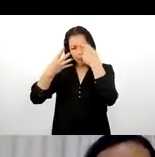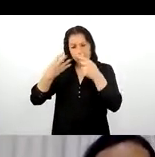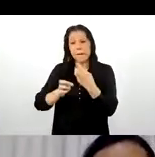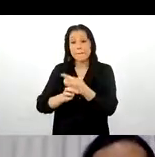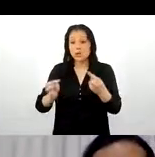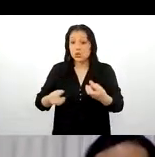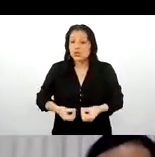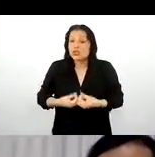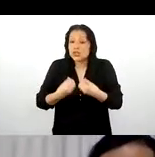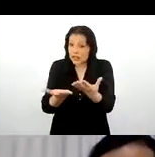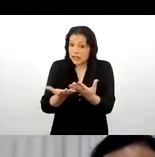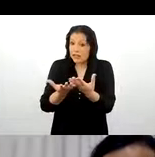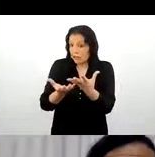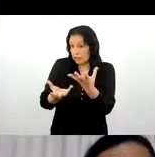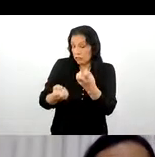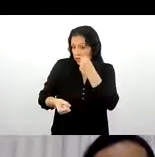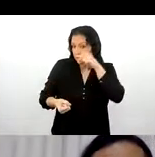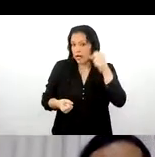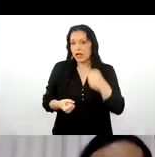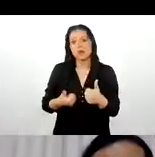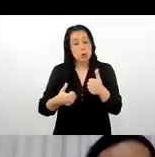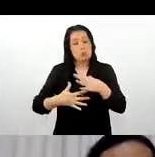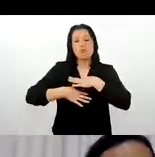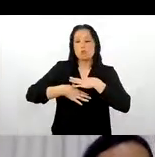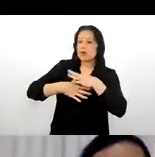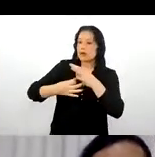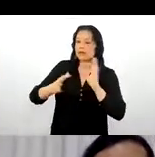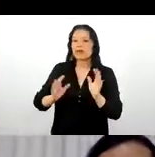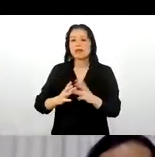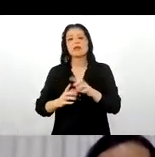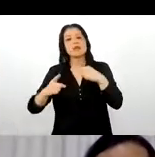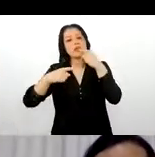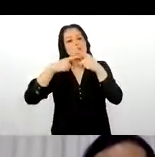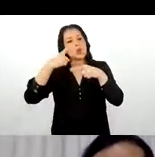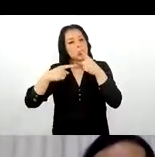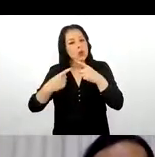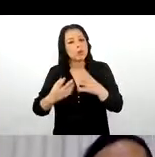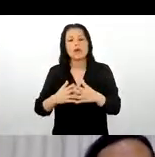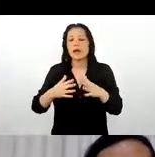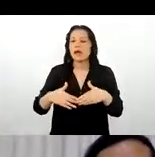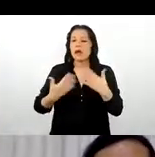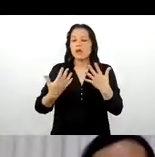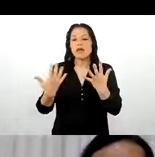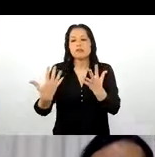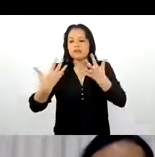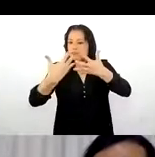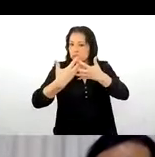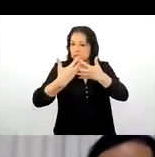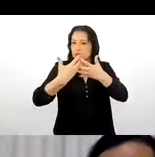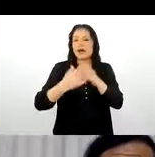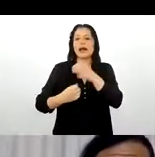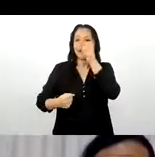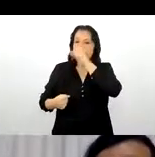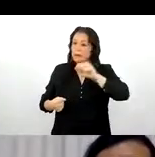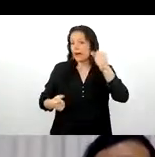tiene es un producto bastante, bastante interesante que, como les comento, pueden articularlos en el viaje